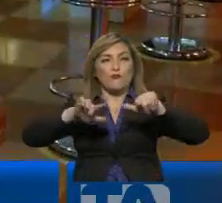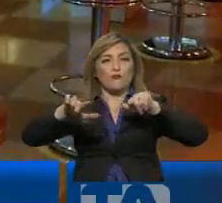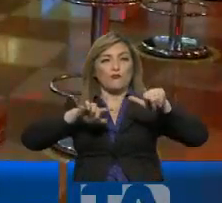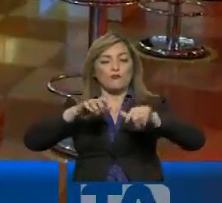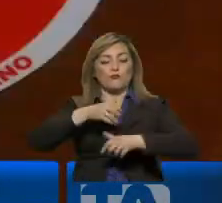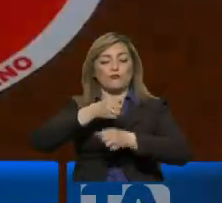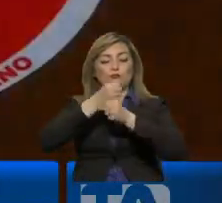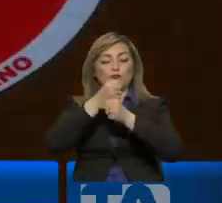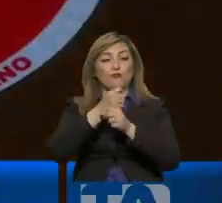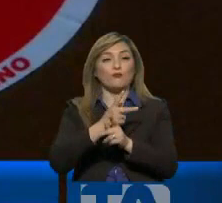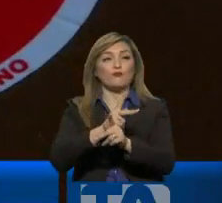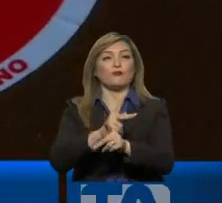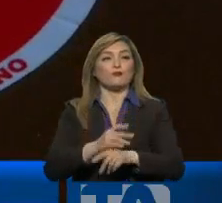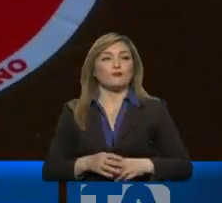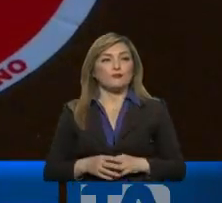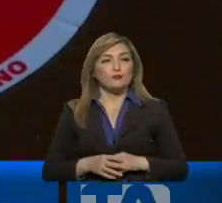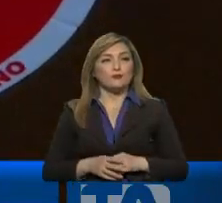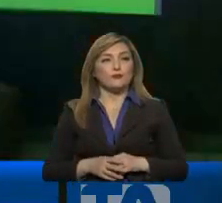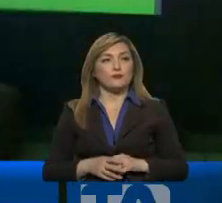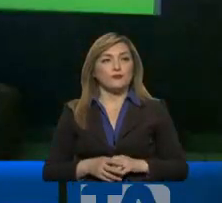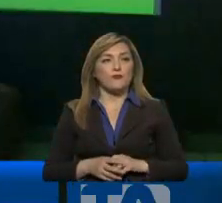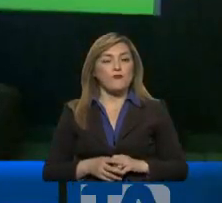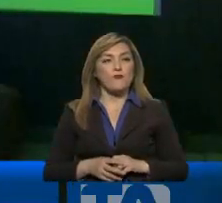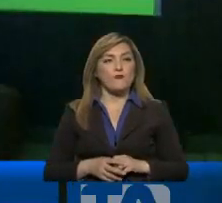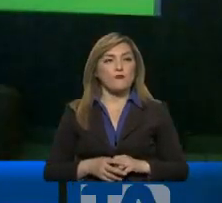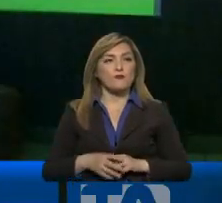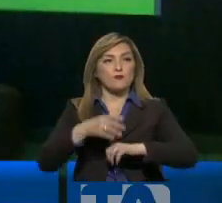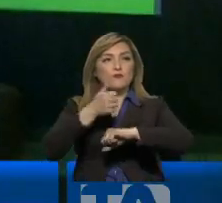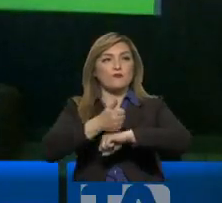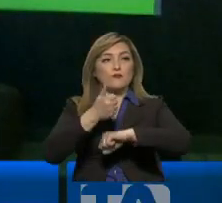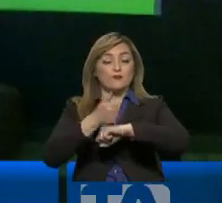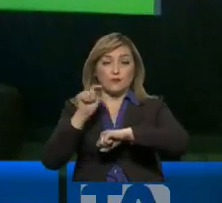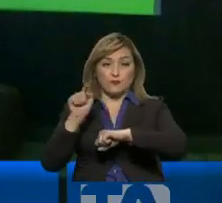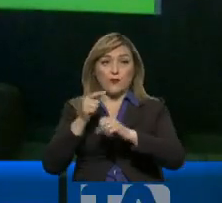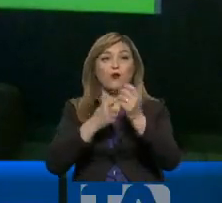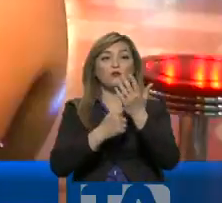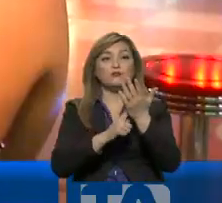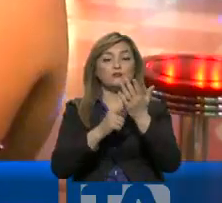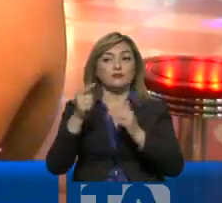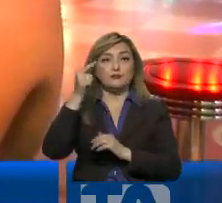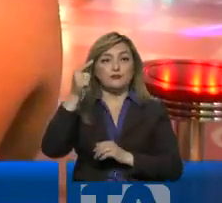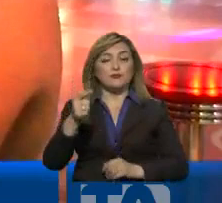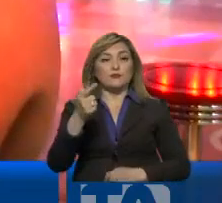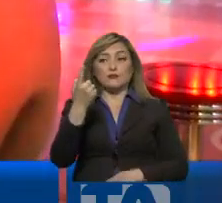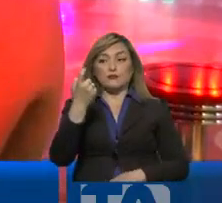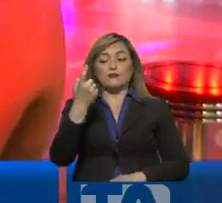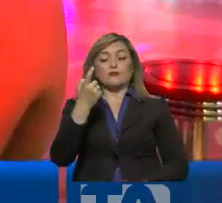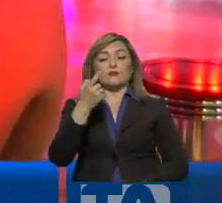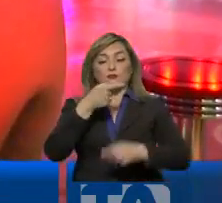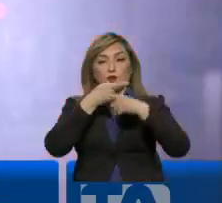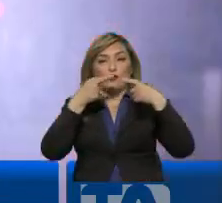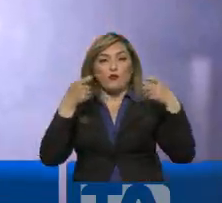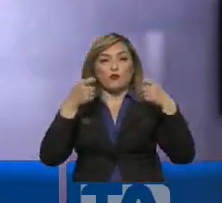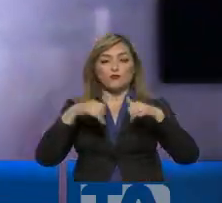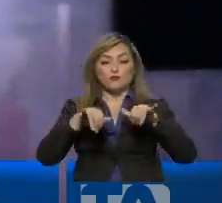por seguridad de sus clientes. Bajo esas medidas estrictas, las autoridades analizarán el próximo 11 de marzo